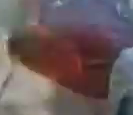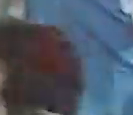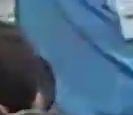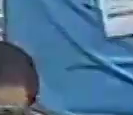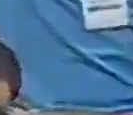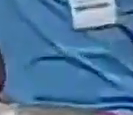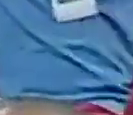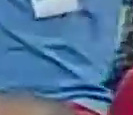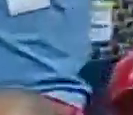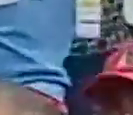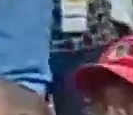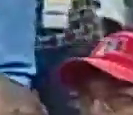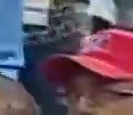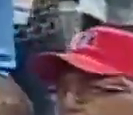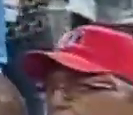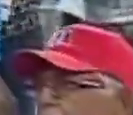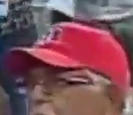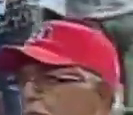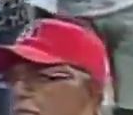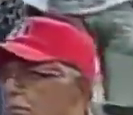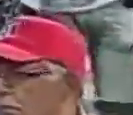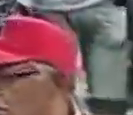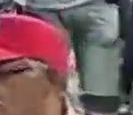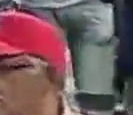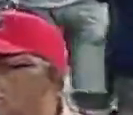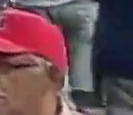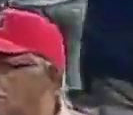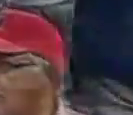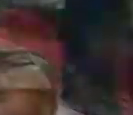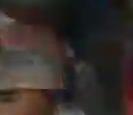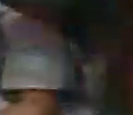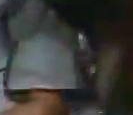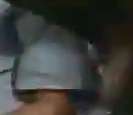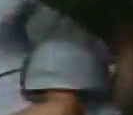de base que fortalezca la VCH desde abajo.